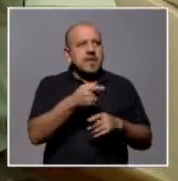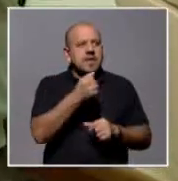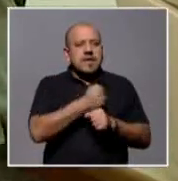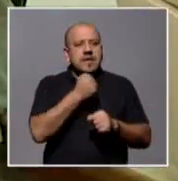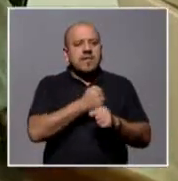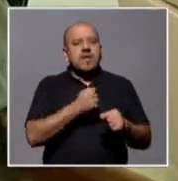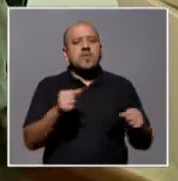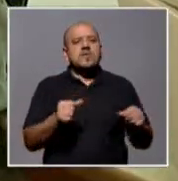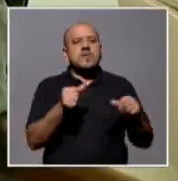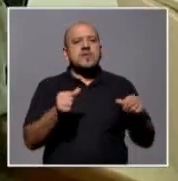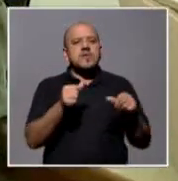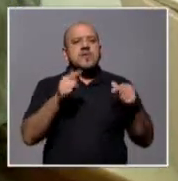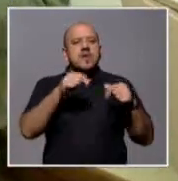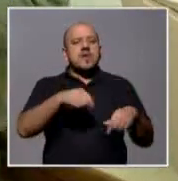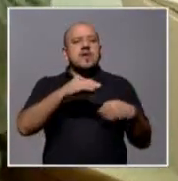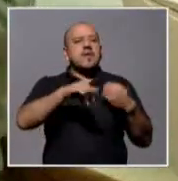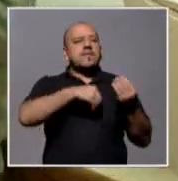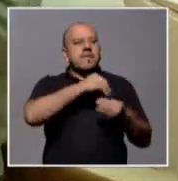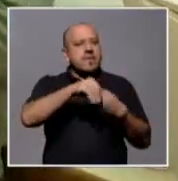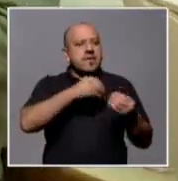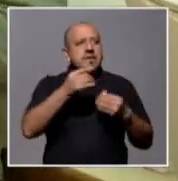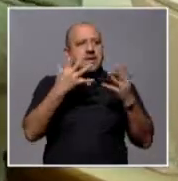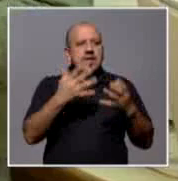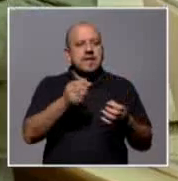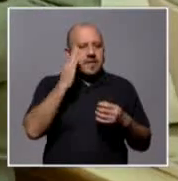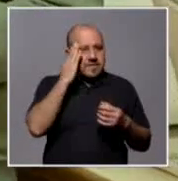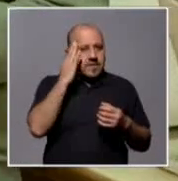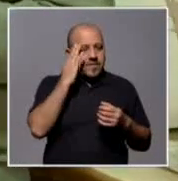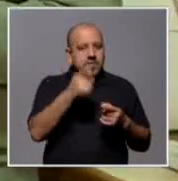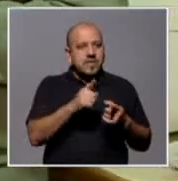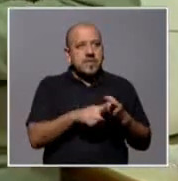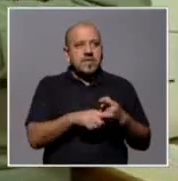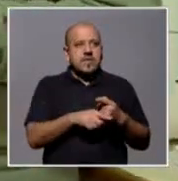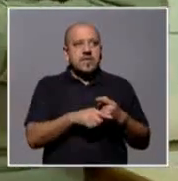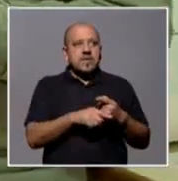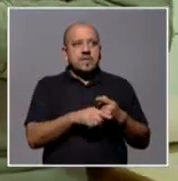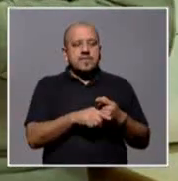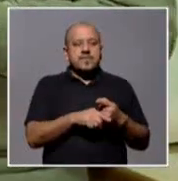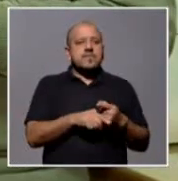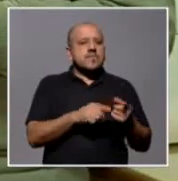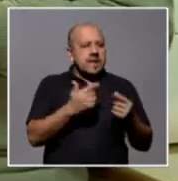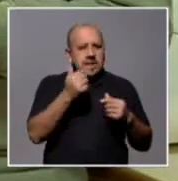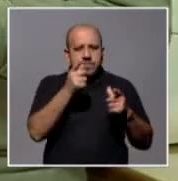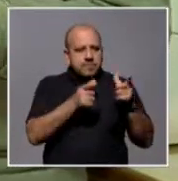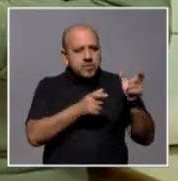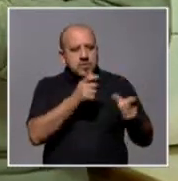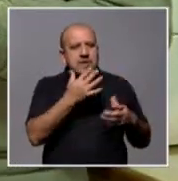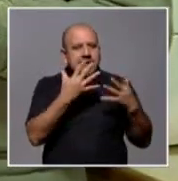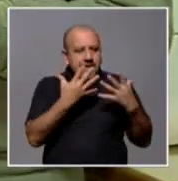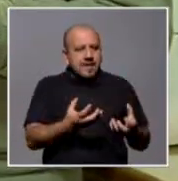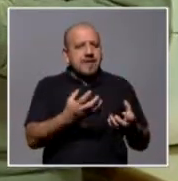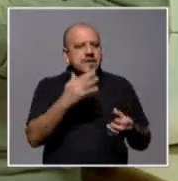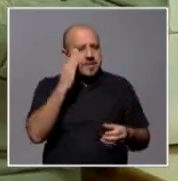para grandes, chicos y toda la familia que lo quiere saber, porque a la gente de verdad, te juro que le interesa saber, más o